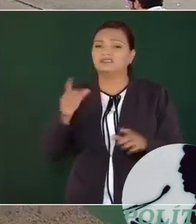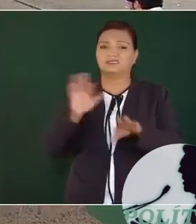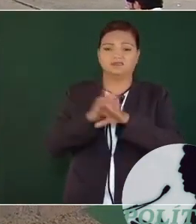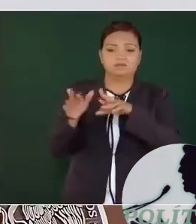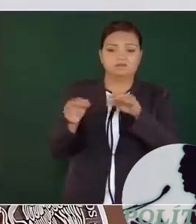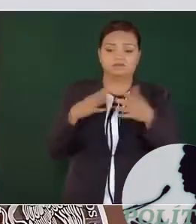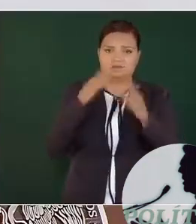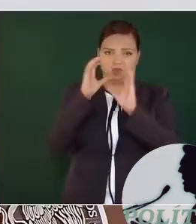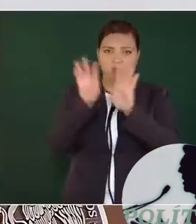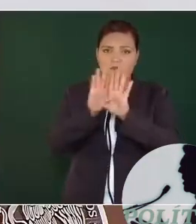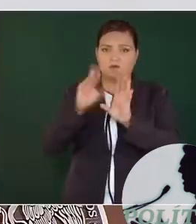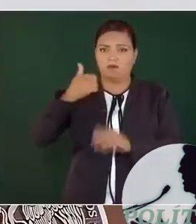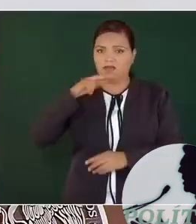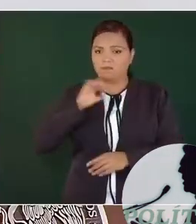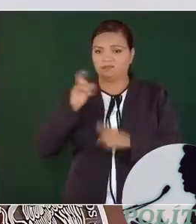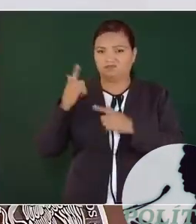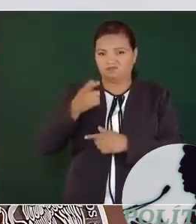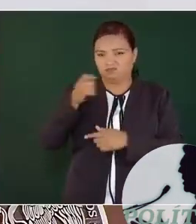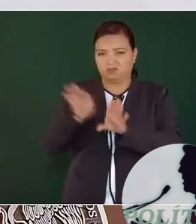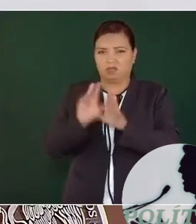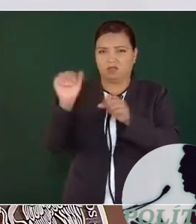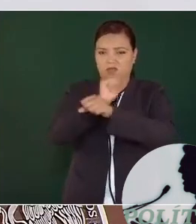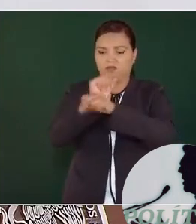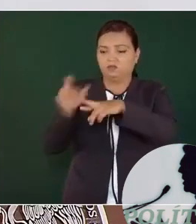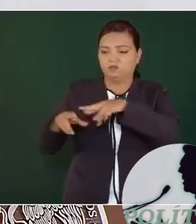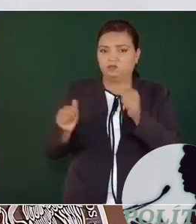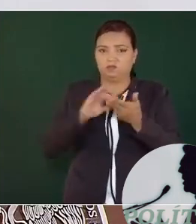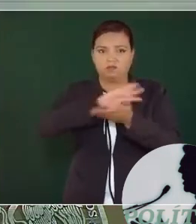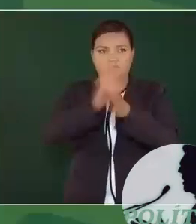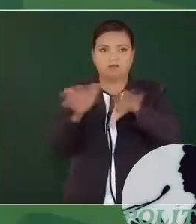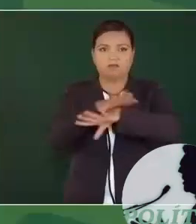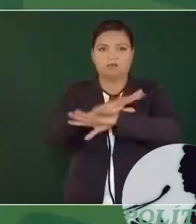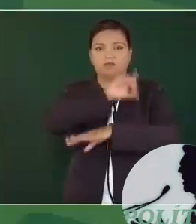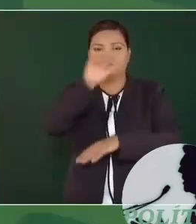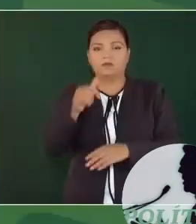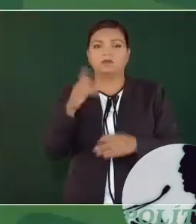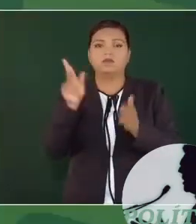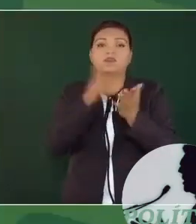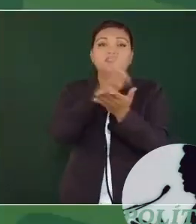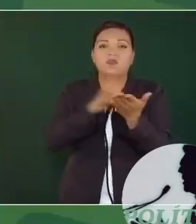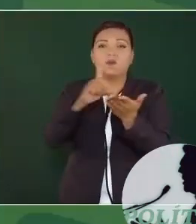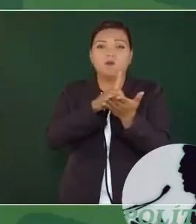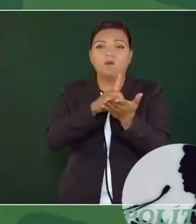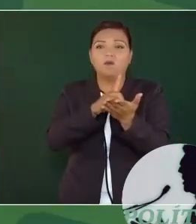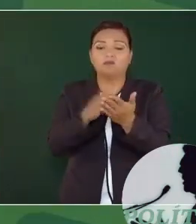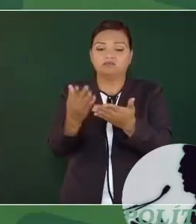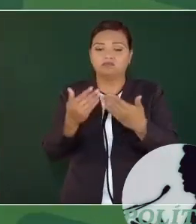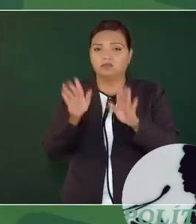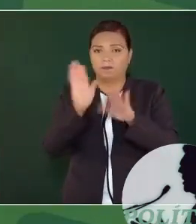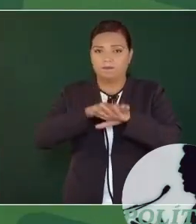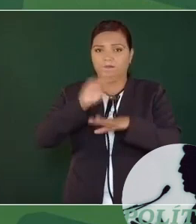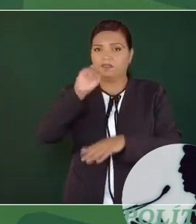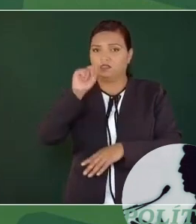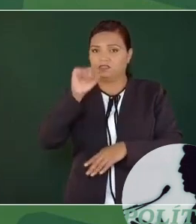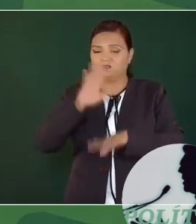de armas, vehículos robados y modificados, incautación de drogas, así como otros delitos